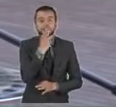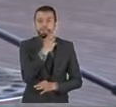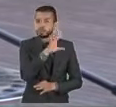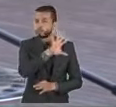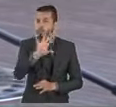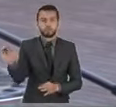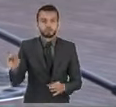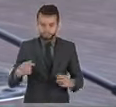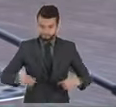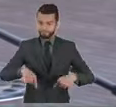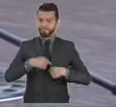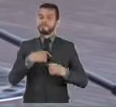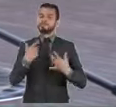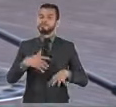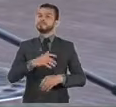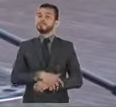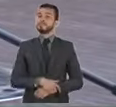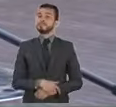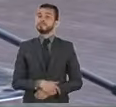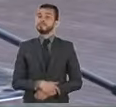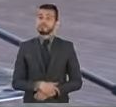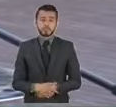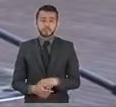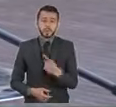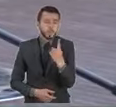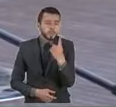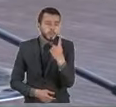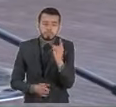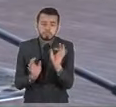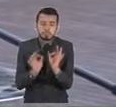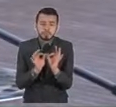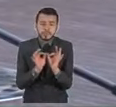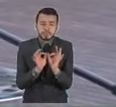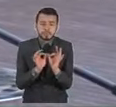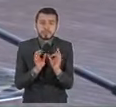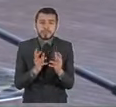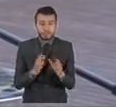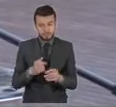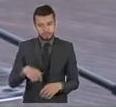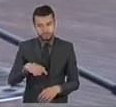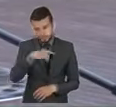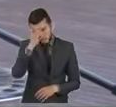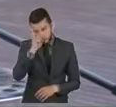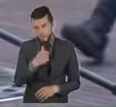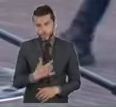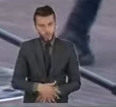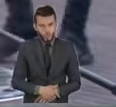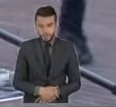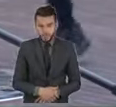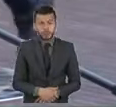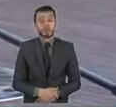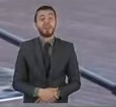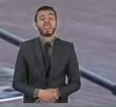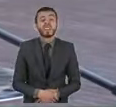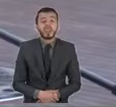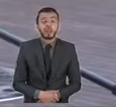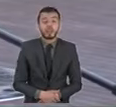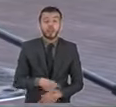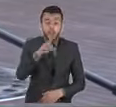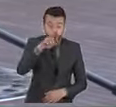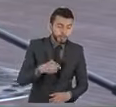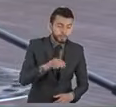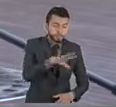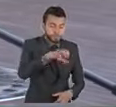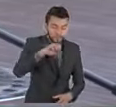todos con una sola tarea, que es la más sencilla de todas, pero es la que nos ha costado más trabajo, y es separar desde